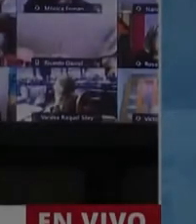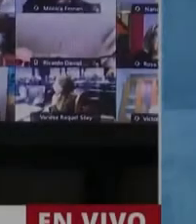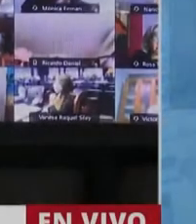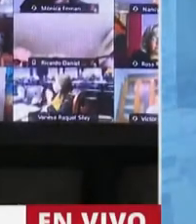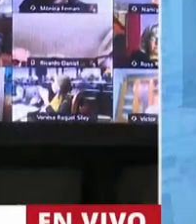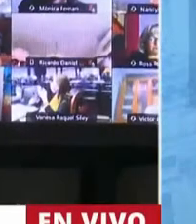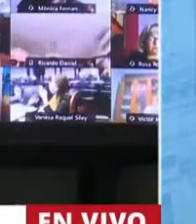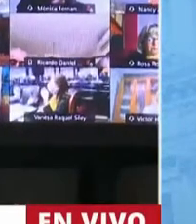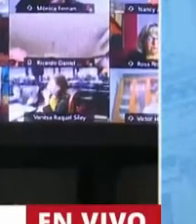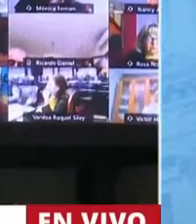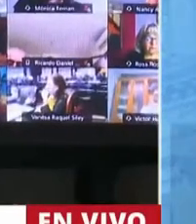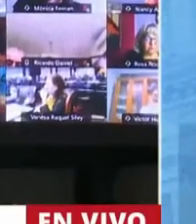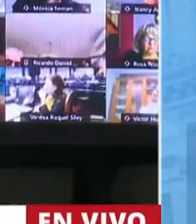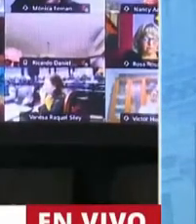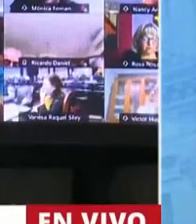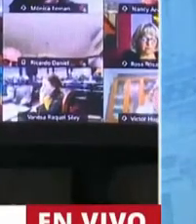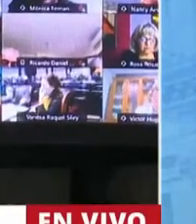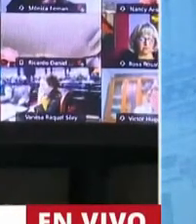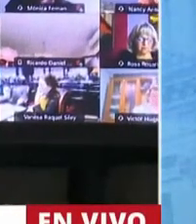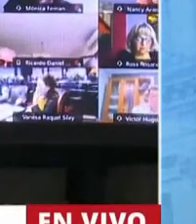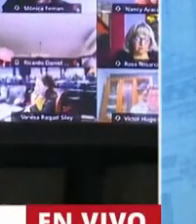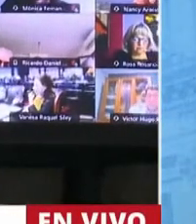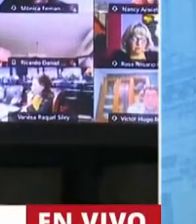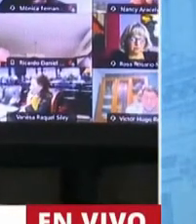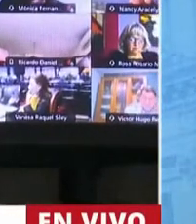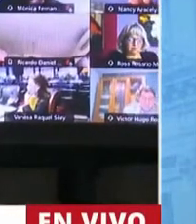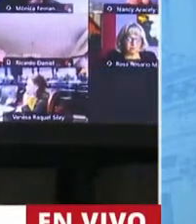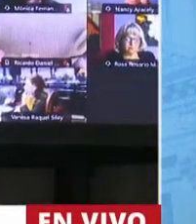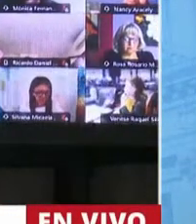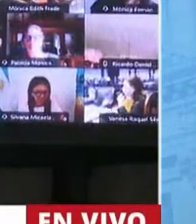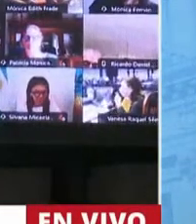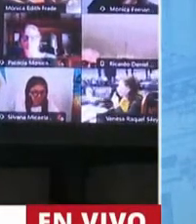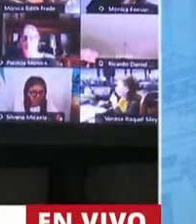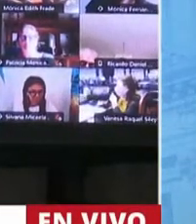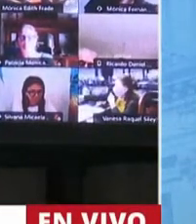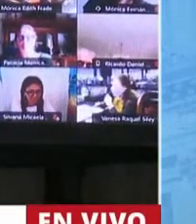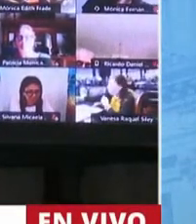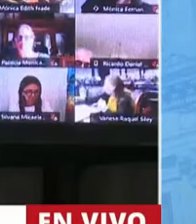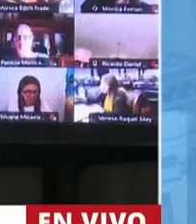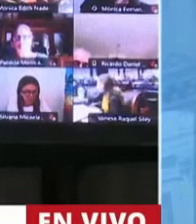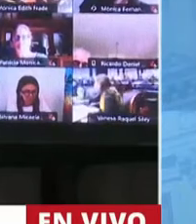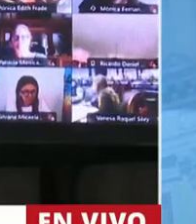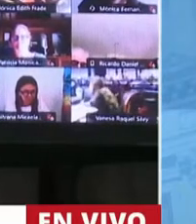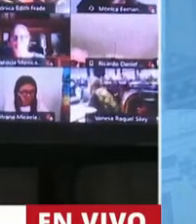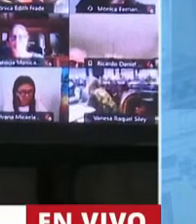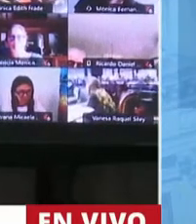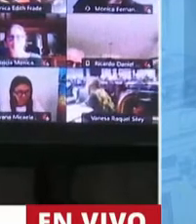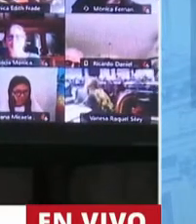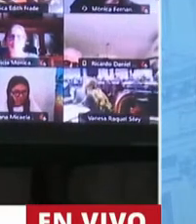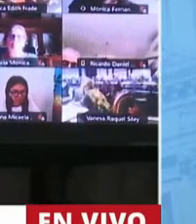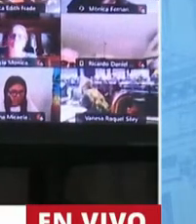siguiendo con el listado tiene la palabra el diputado ignacio agustín tórres